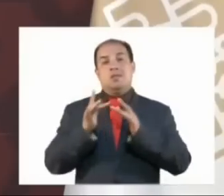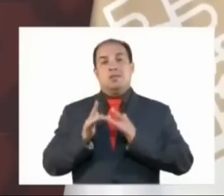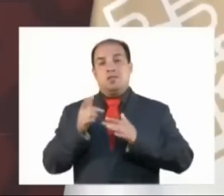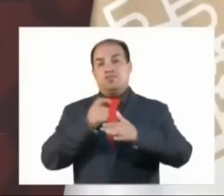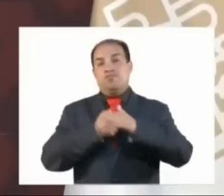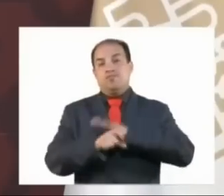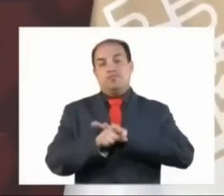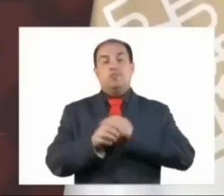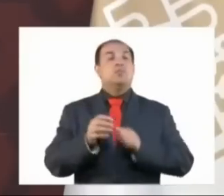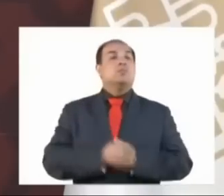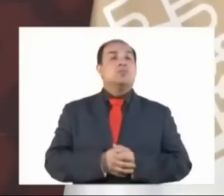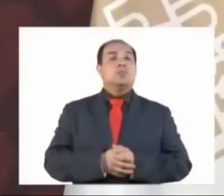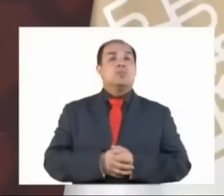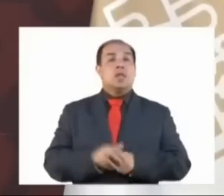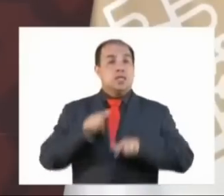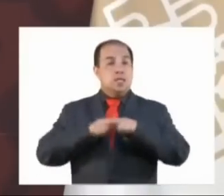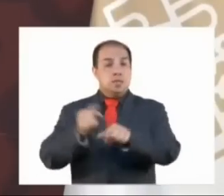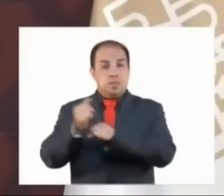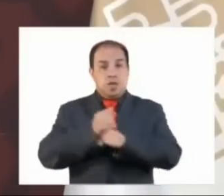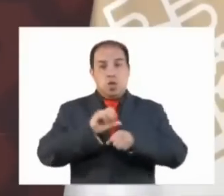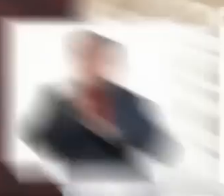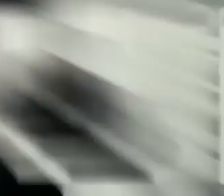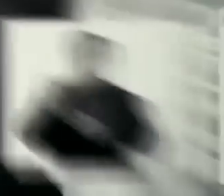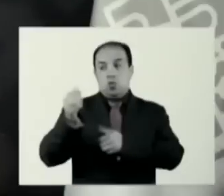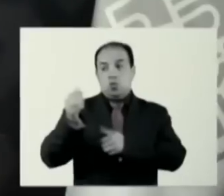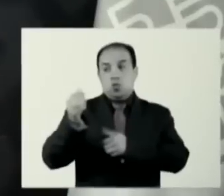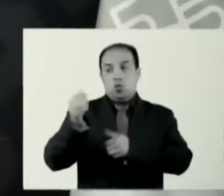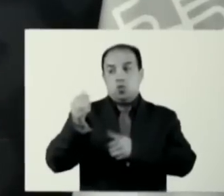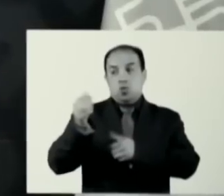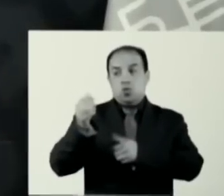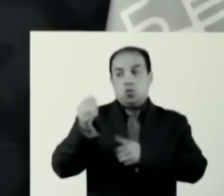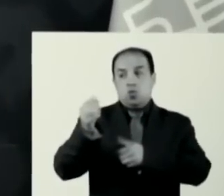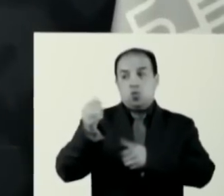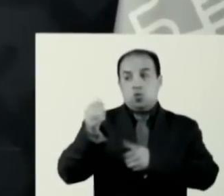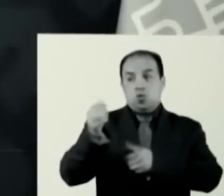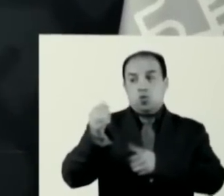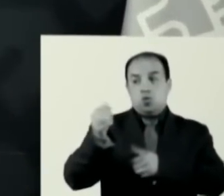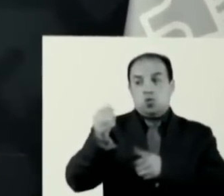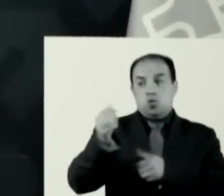seguimos investigando algunos otros contratos que pudiera haber habido.